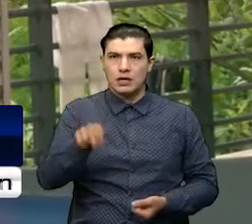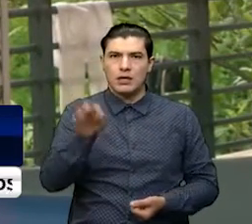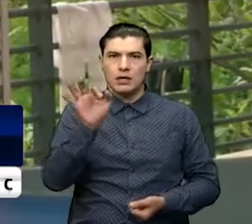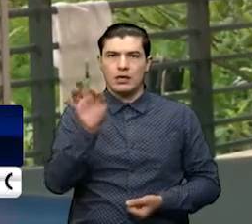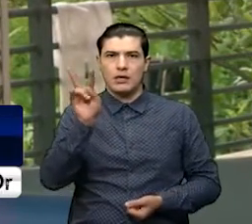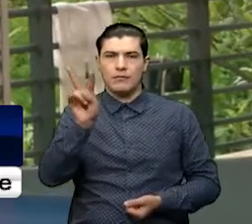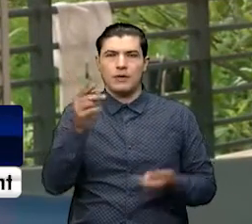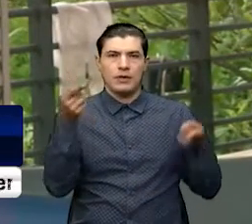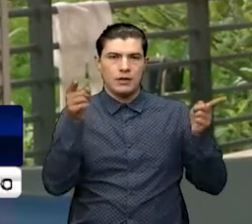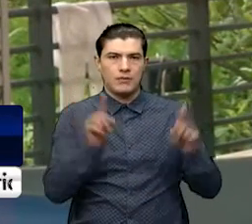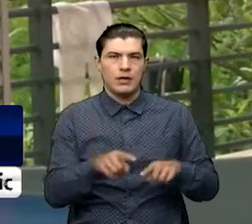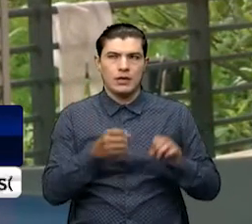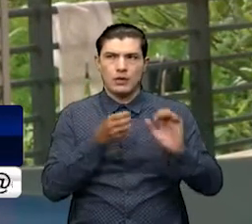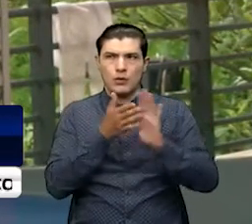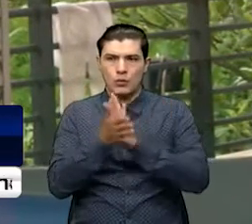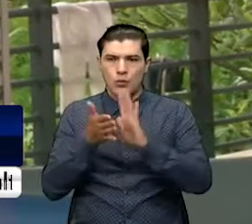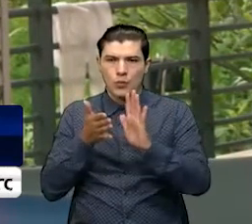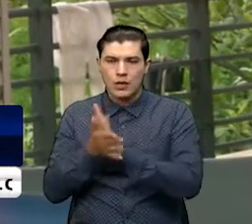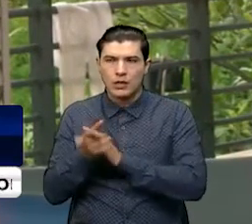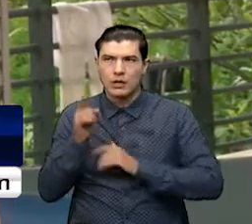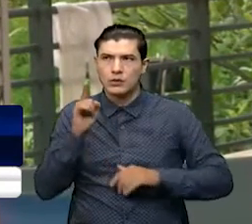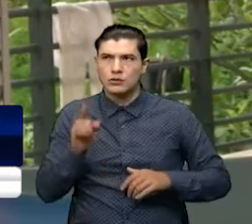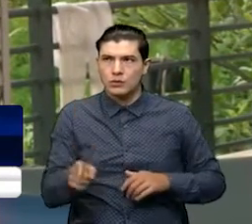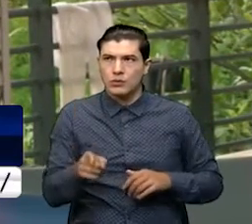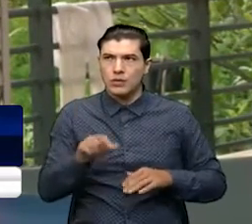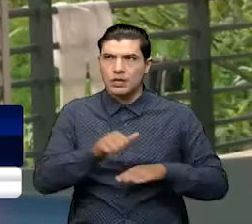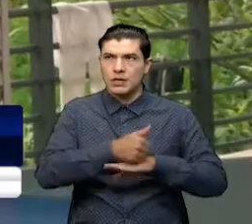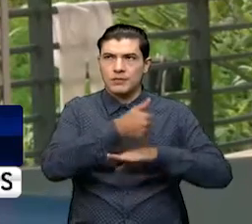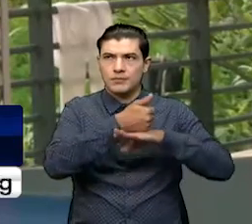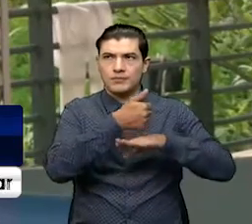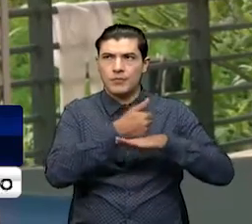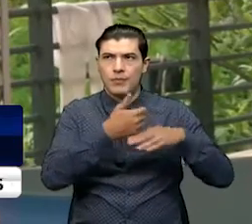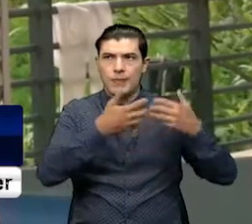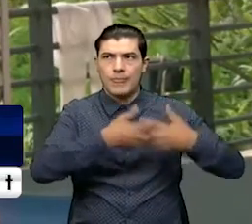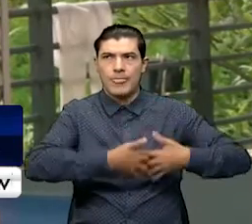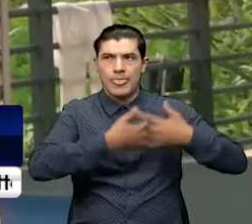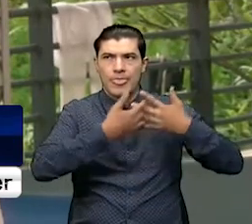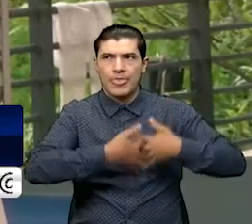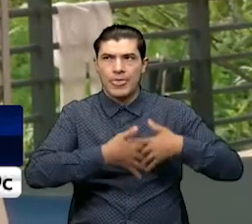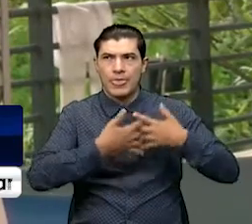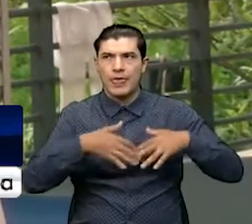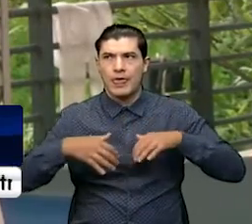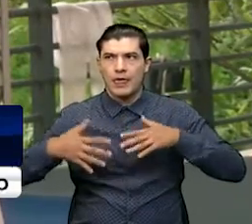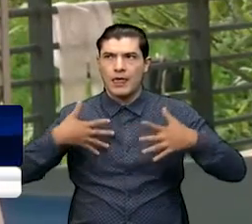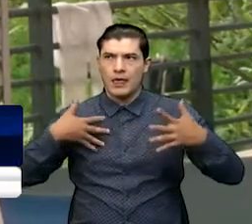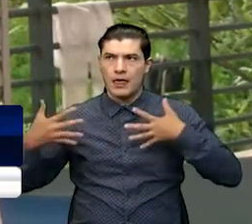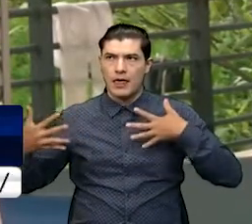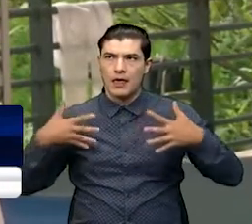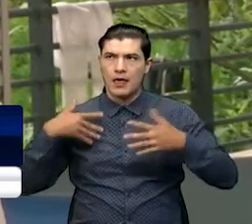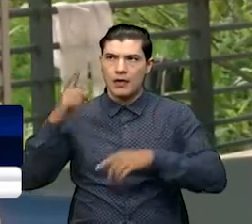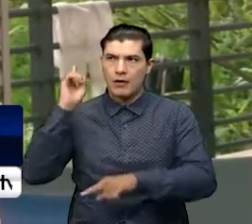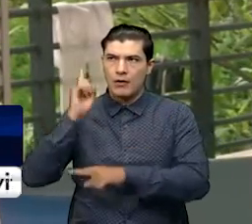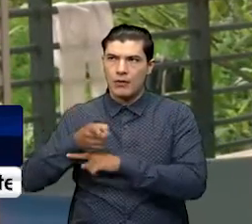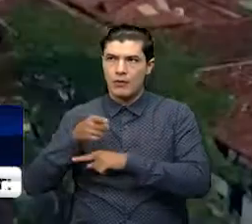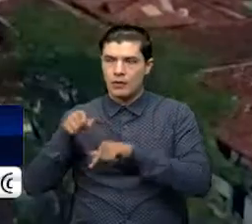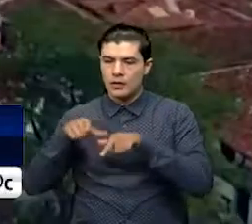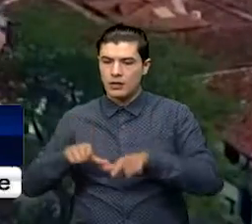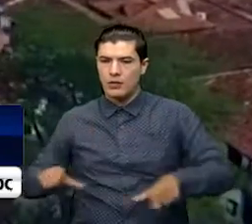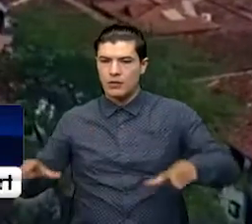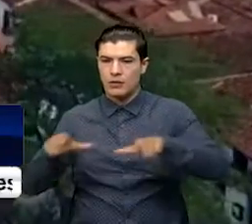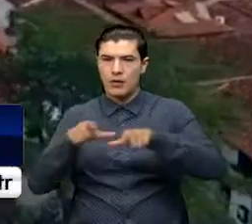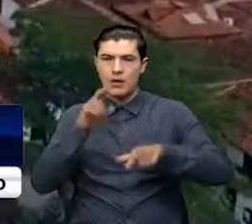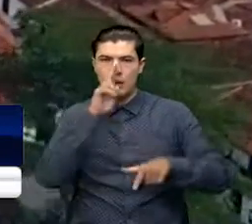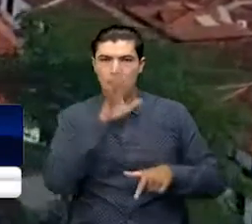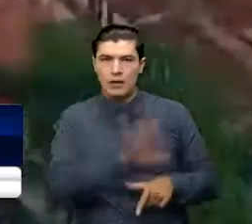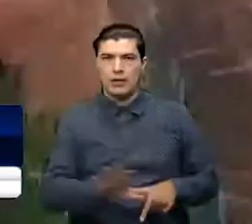cuentan con la dirección producción y actores del orden local y nacional